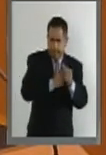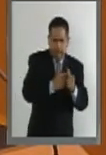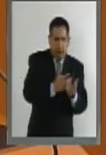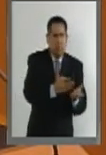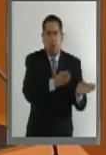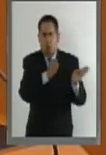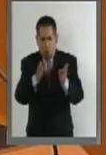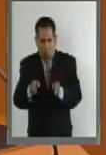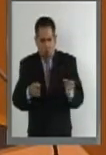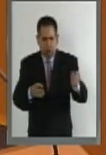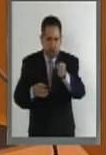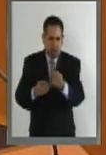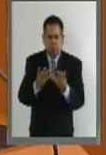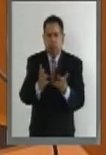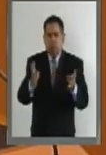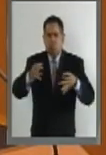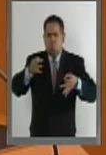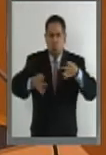procedimiento